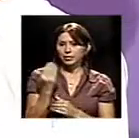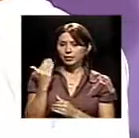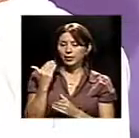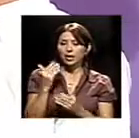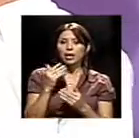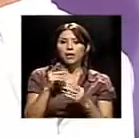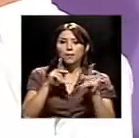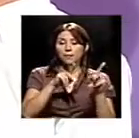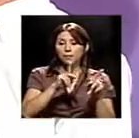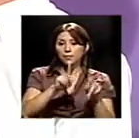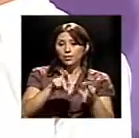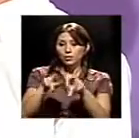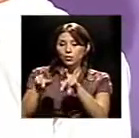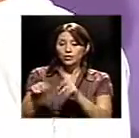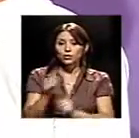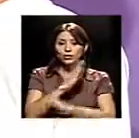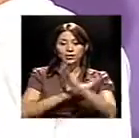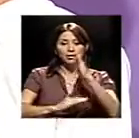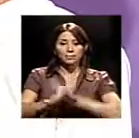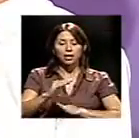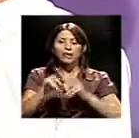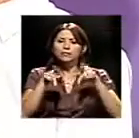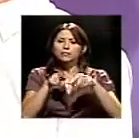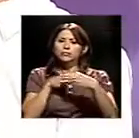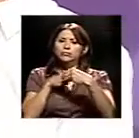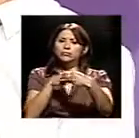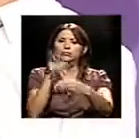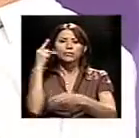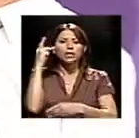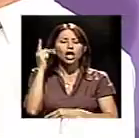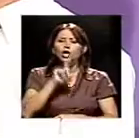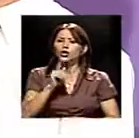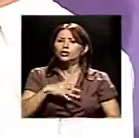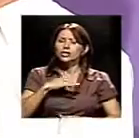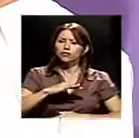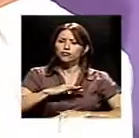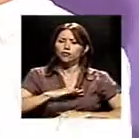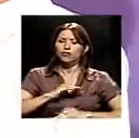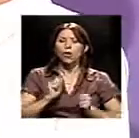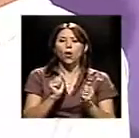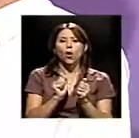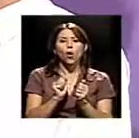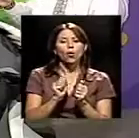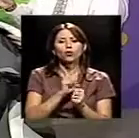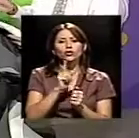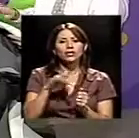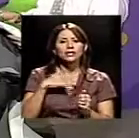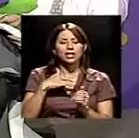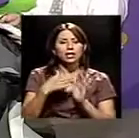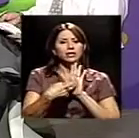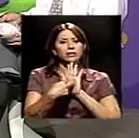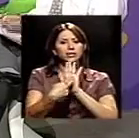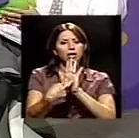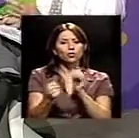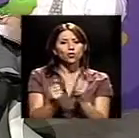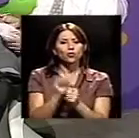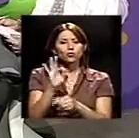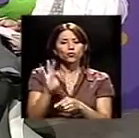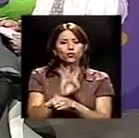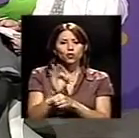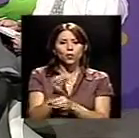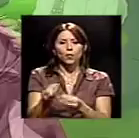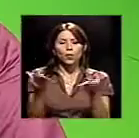con discapacidad y líderes políticos no se sienten satisfechos o no se sienten representados con la institución o con su función pública. ¿Por